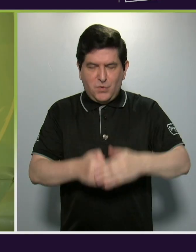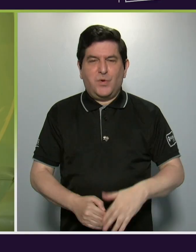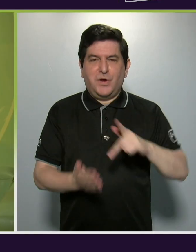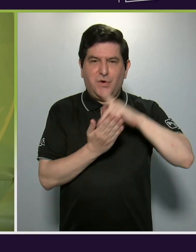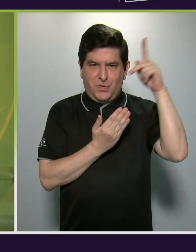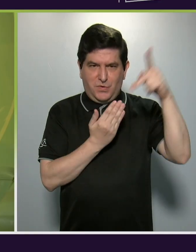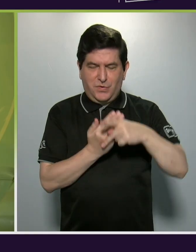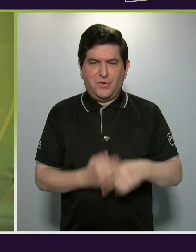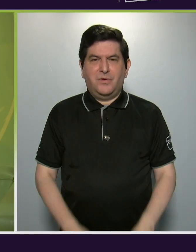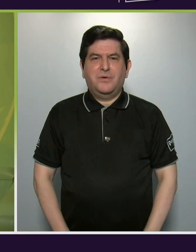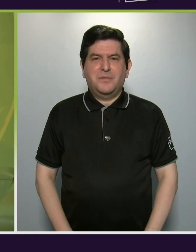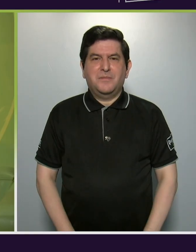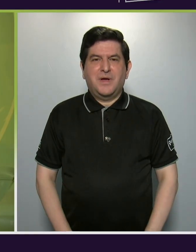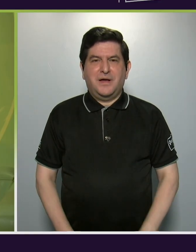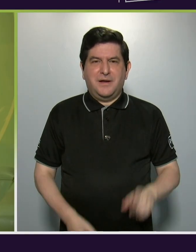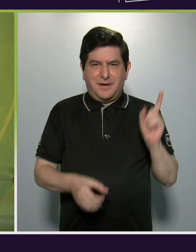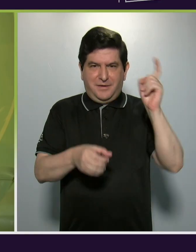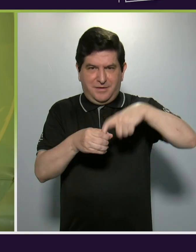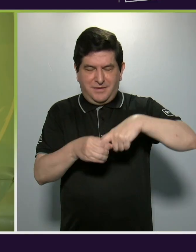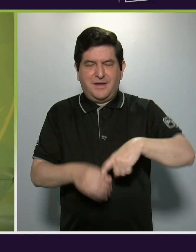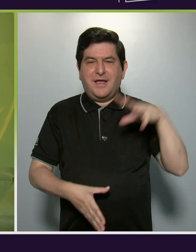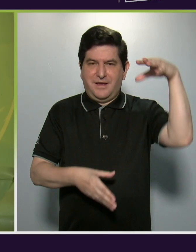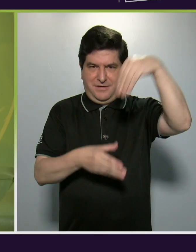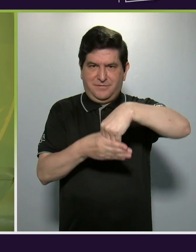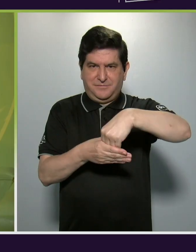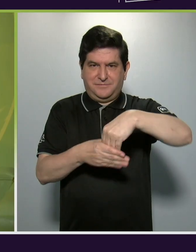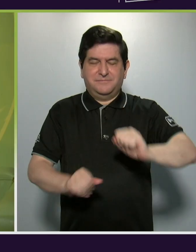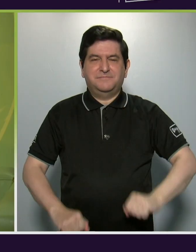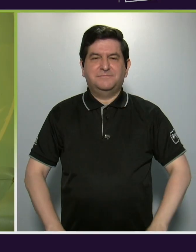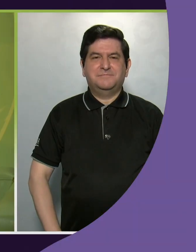programa para seguir apuntándonos a la inclusión.